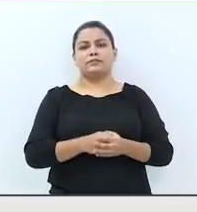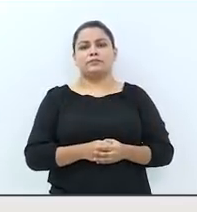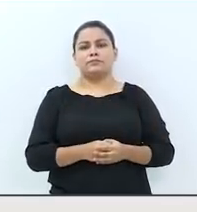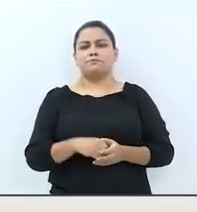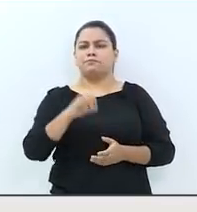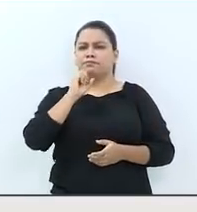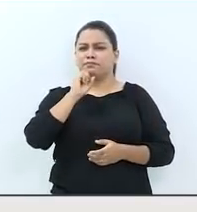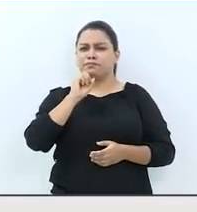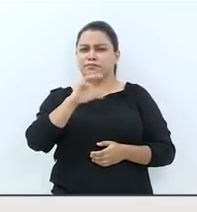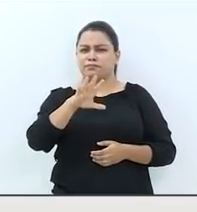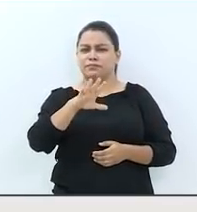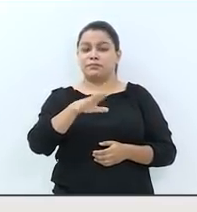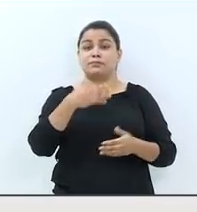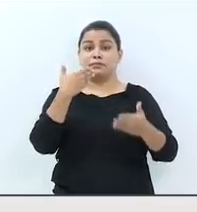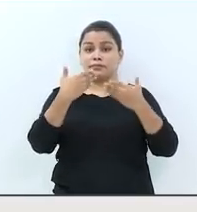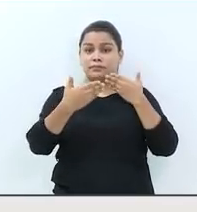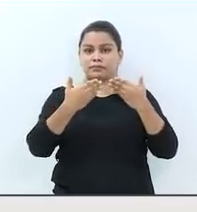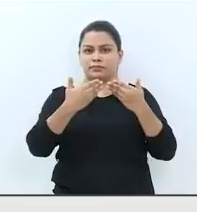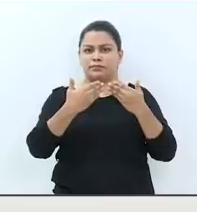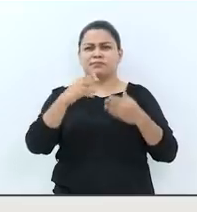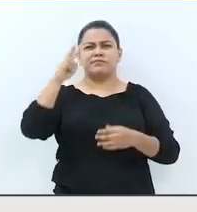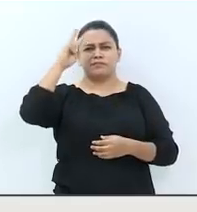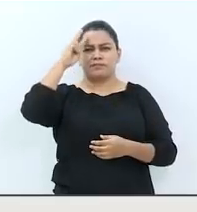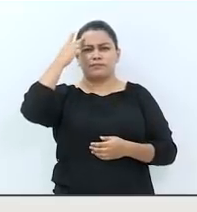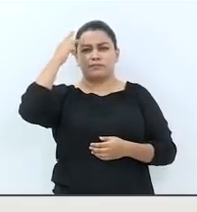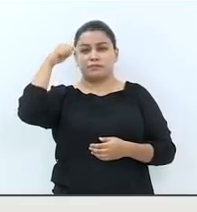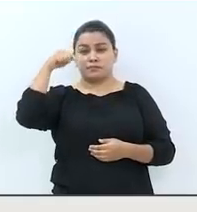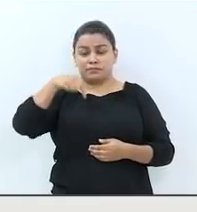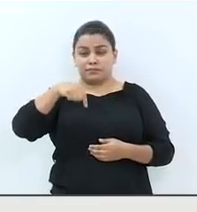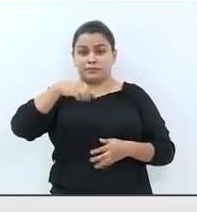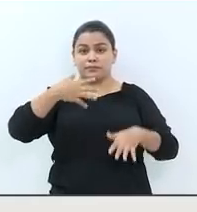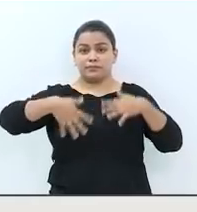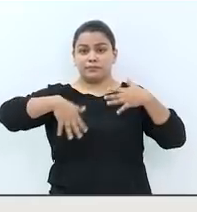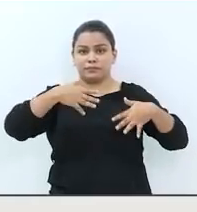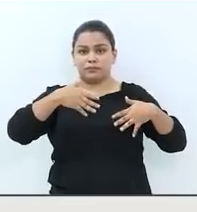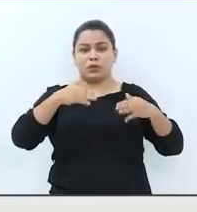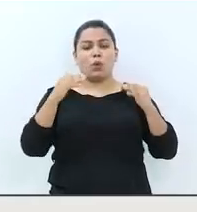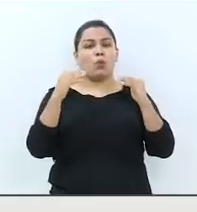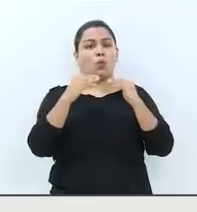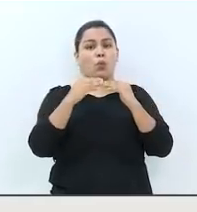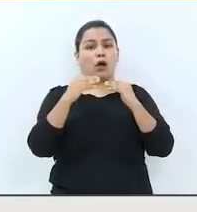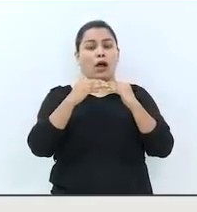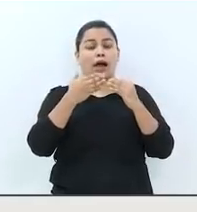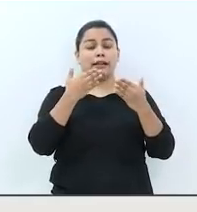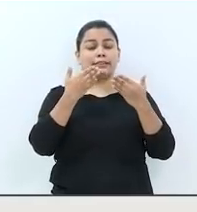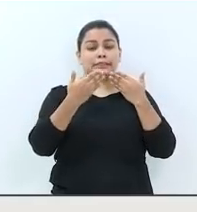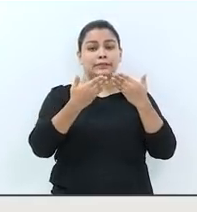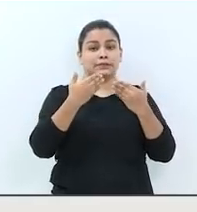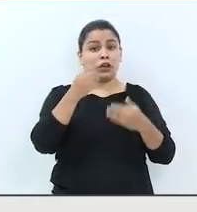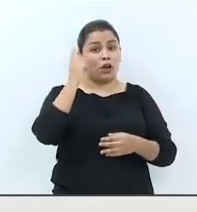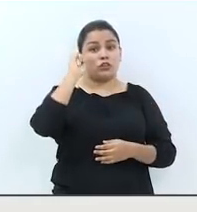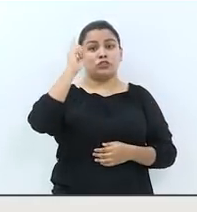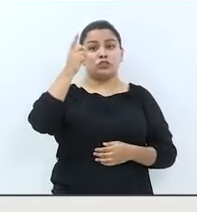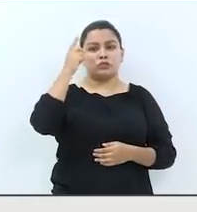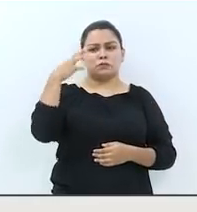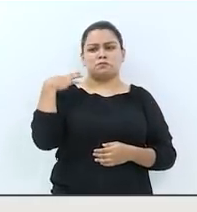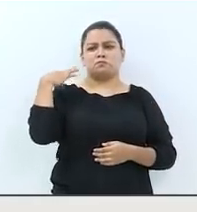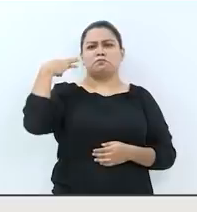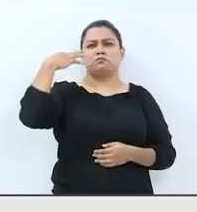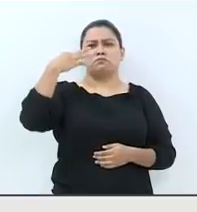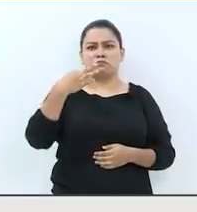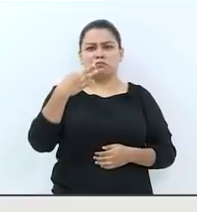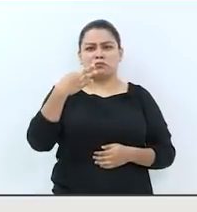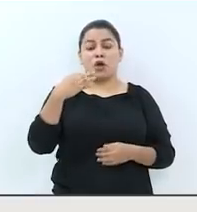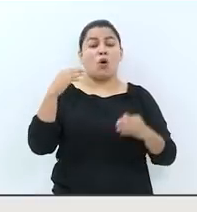cuento un poco, Lorena y Elsa, de qué va esta actividad. De igual manera, adelanto, estimadas y estimados docentes, les invitamos a